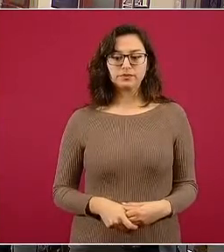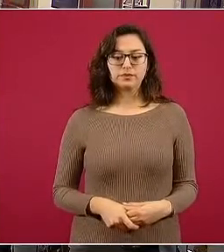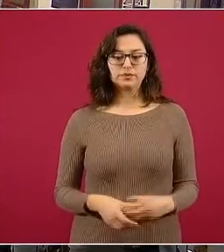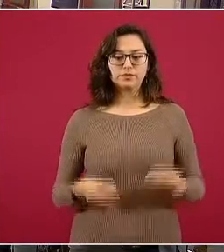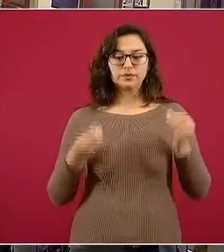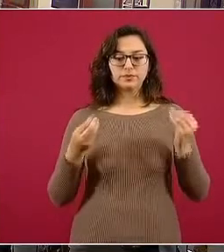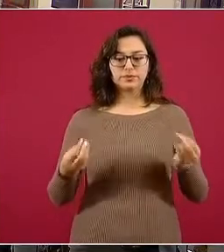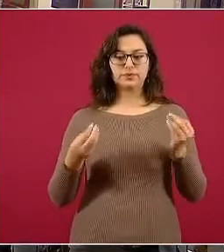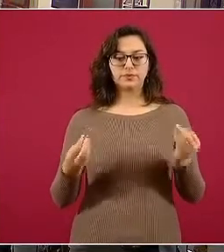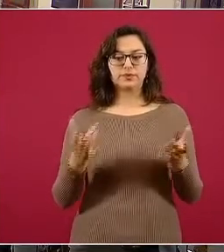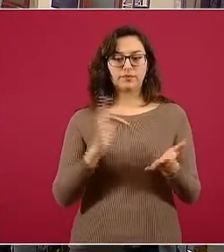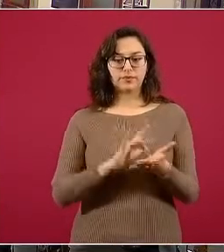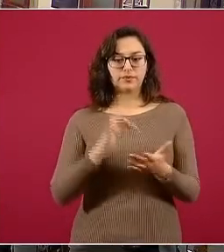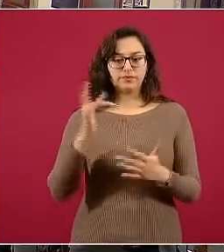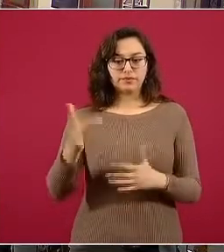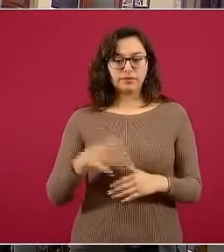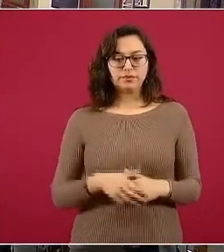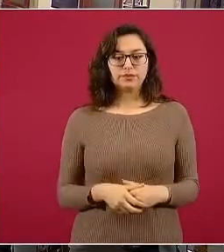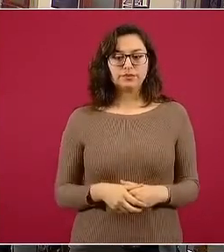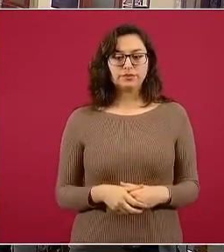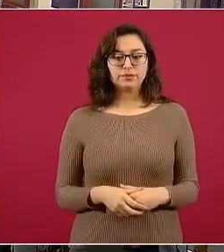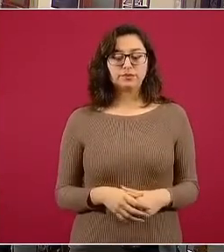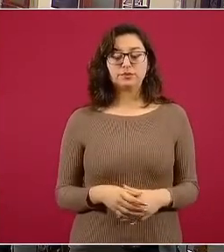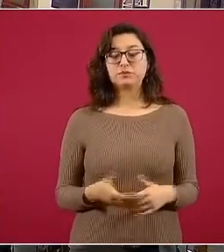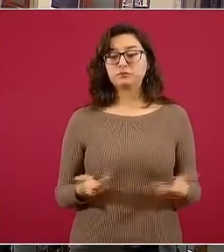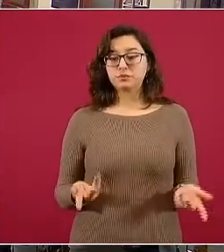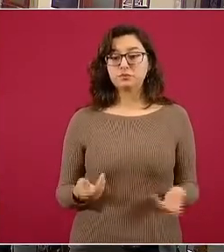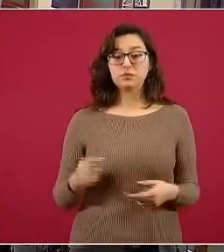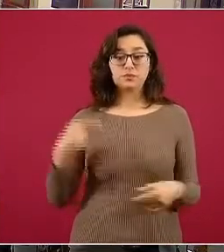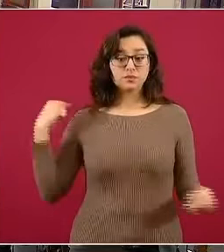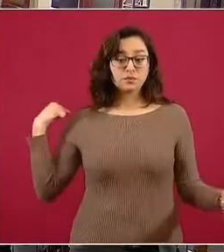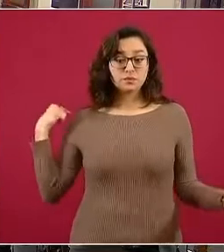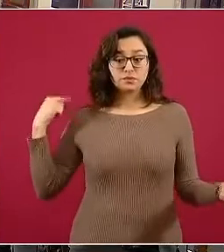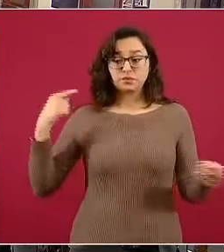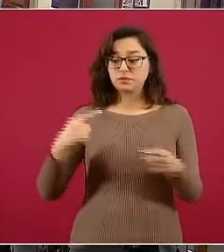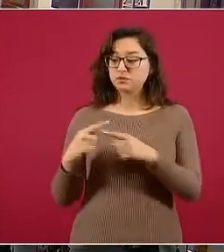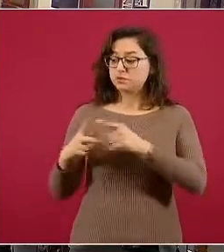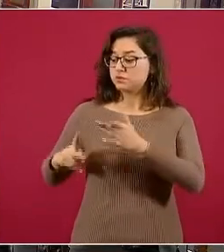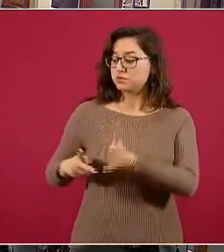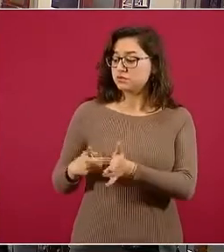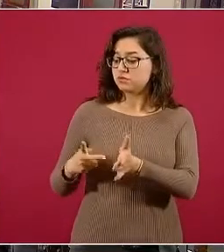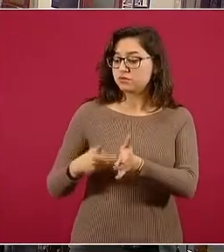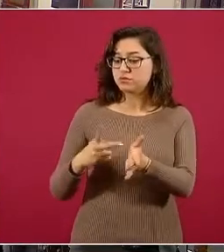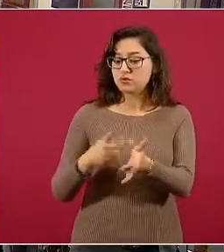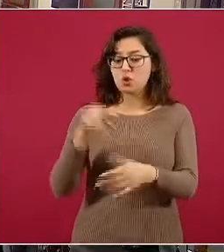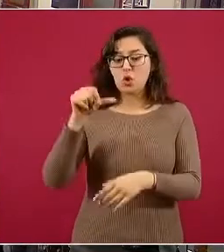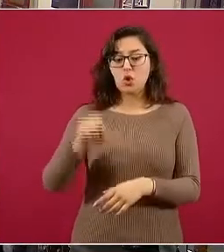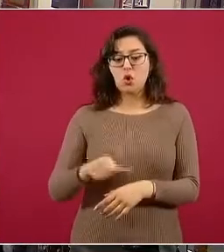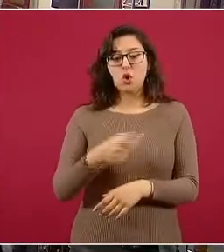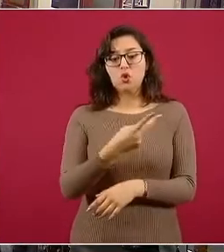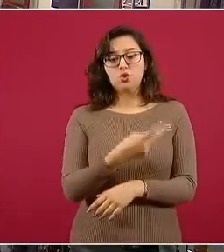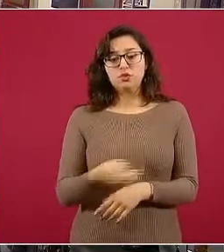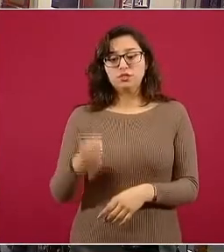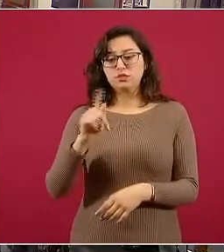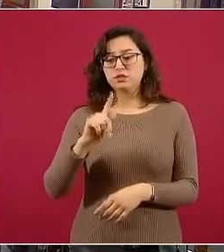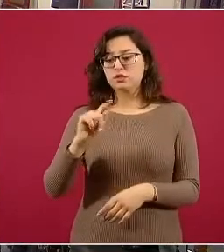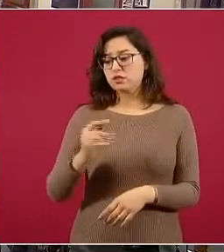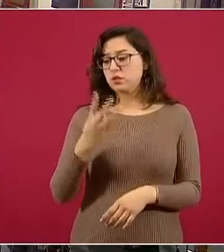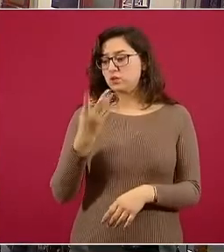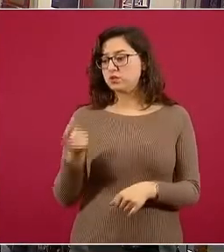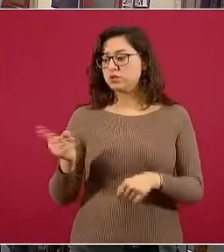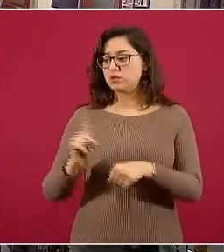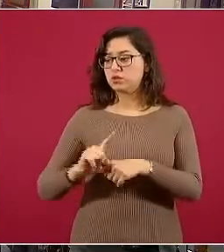Muchas gracias. Estamos dando inicio a la conferencia vespertina ya número 274, en este día